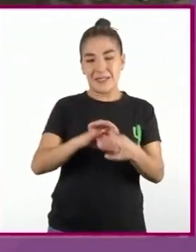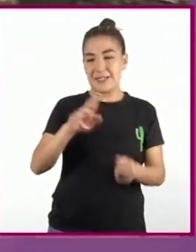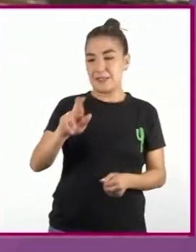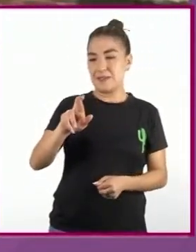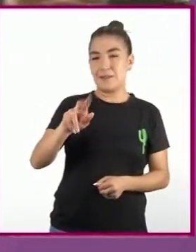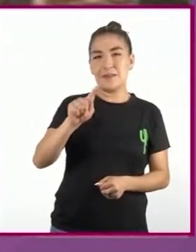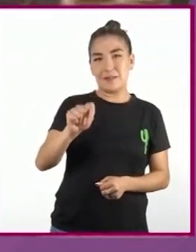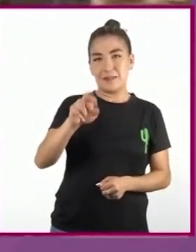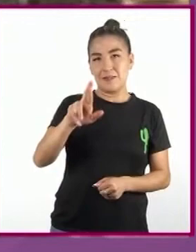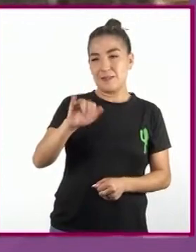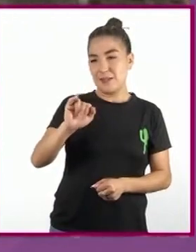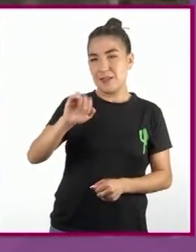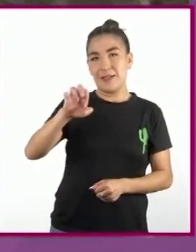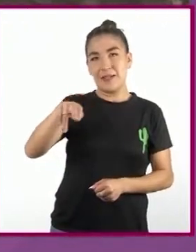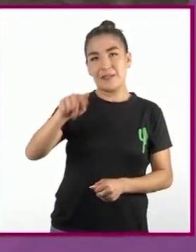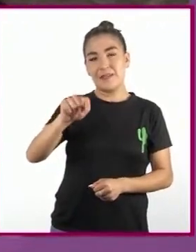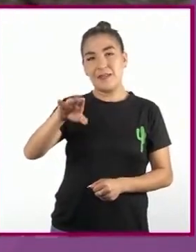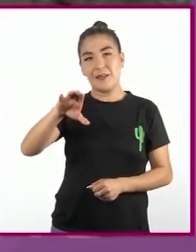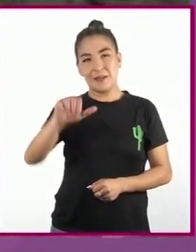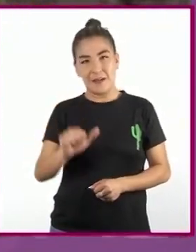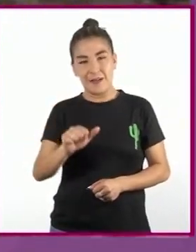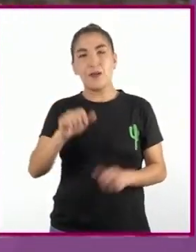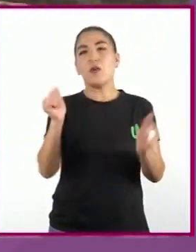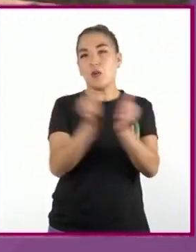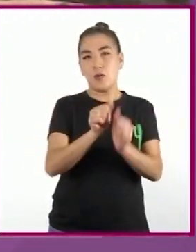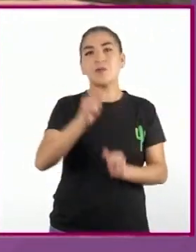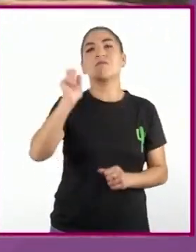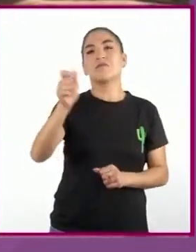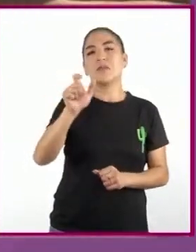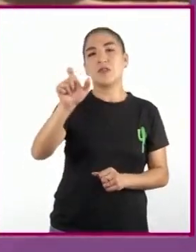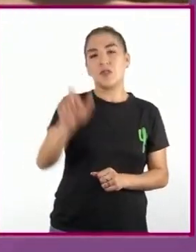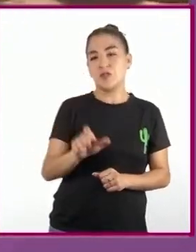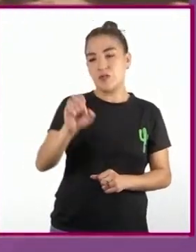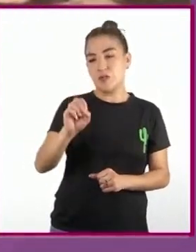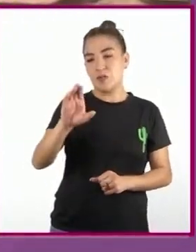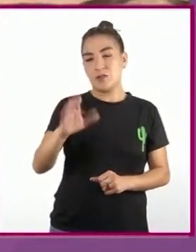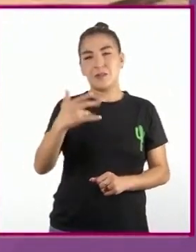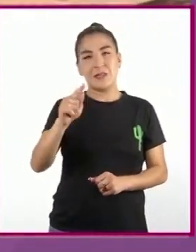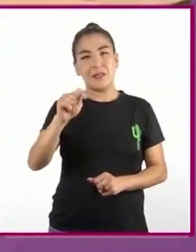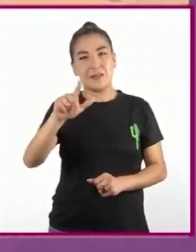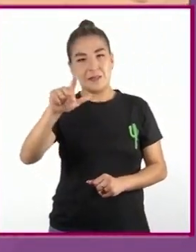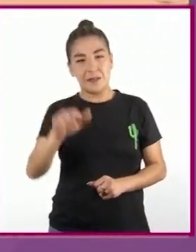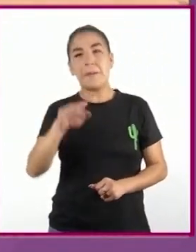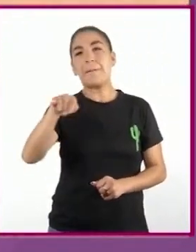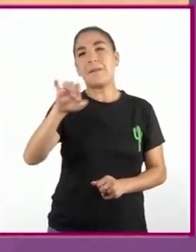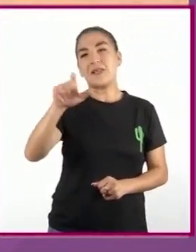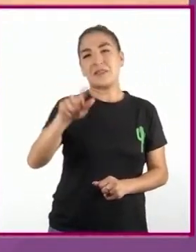triétnica olmeca xicalanga, que se compone de los nahuas, xopopolucas y mixtecos.